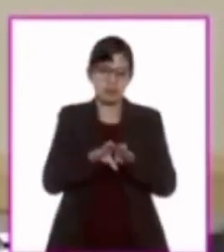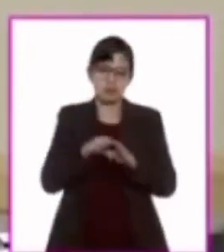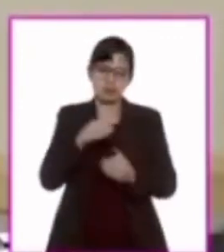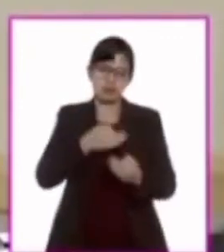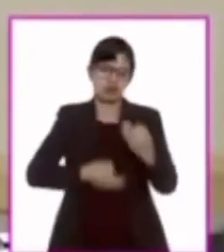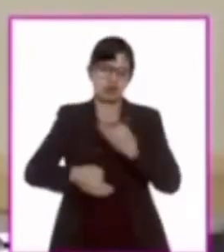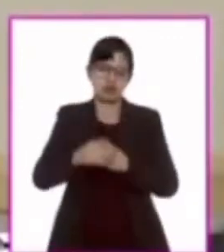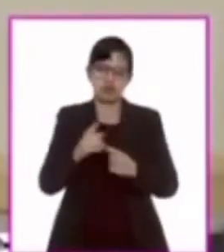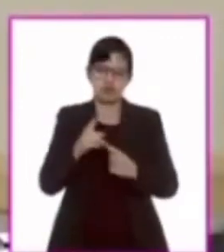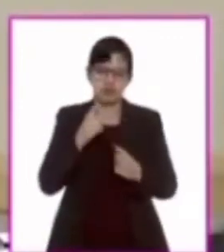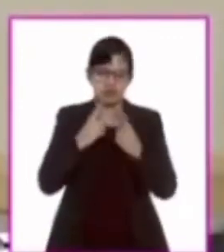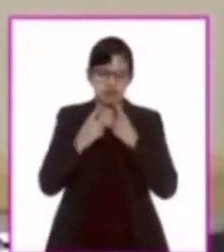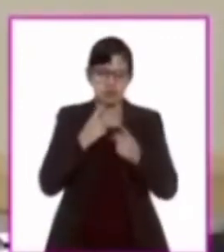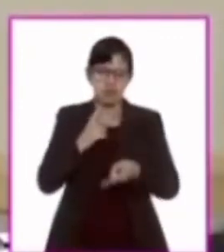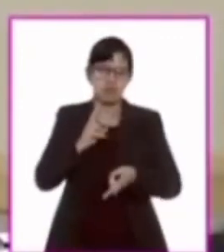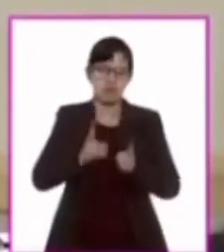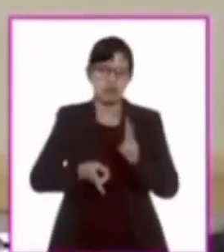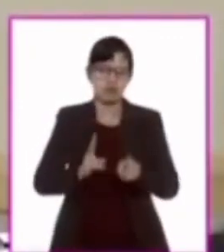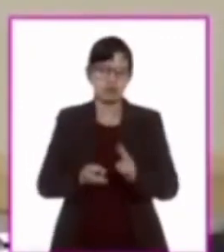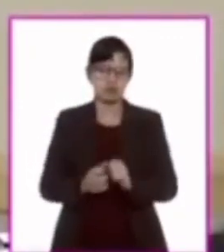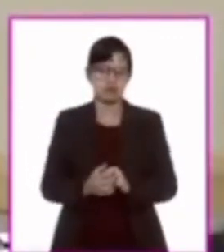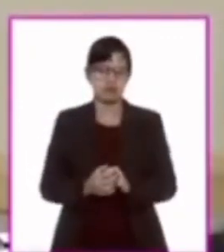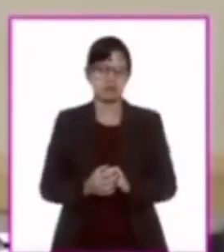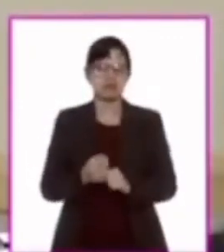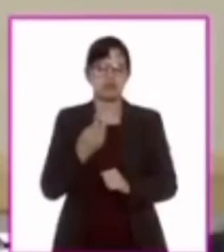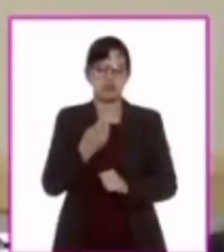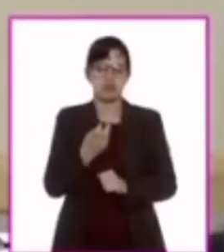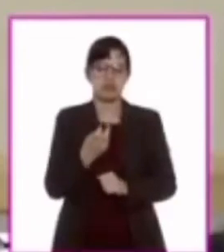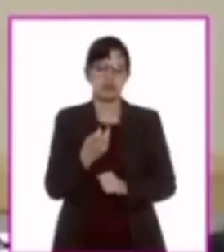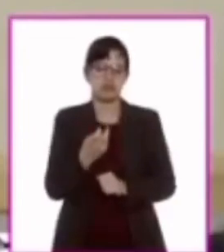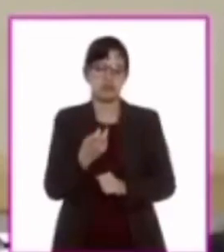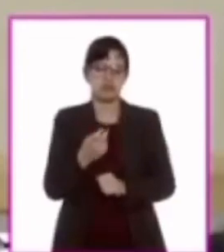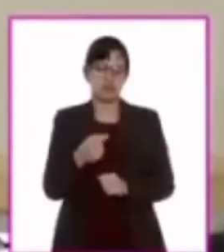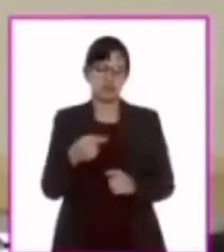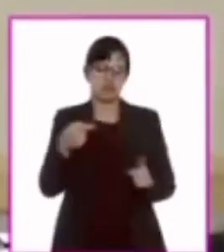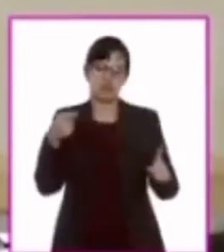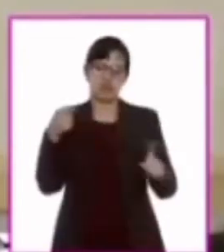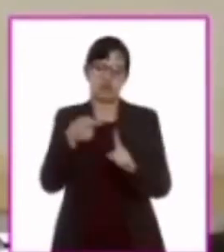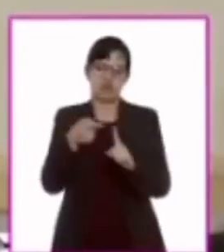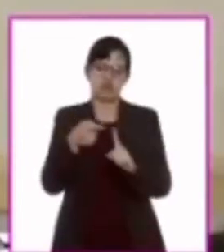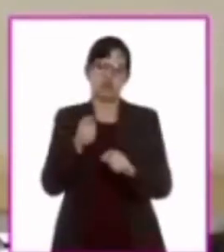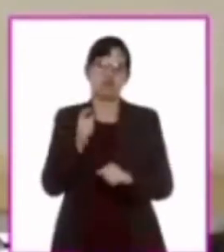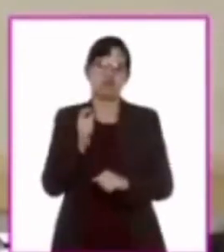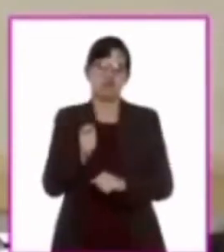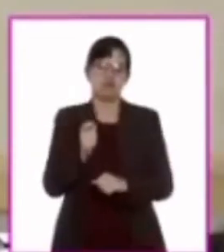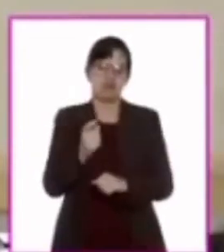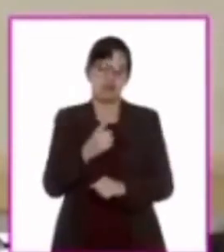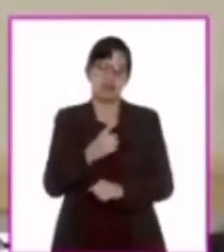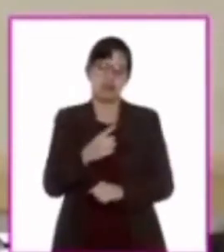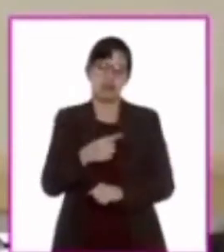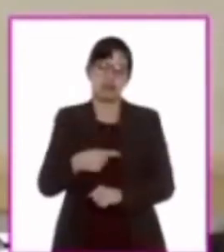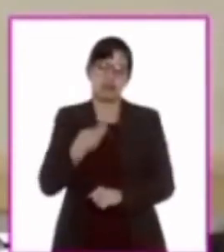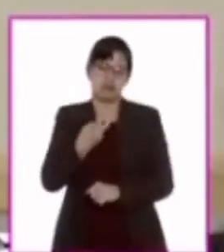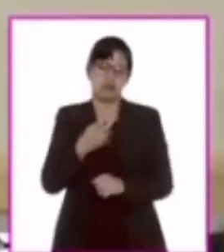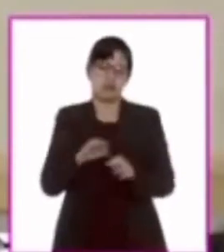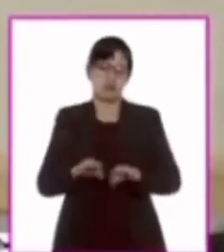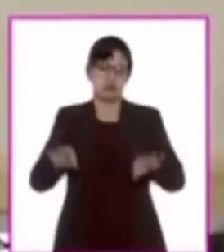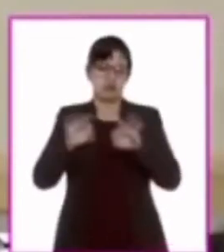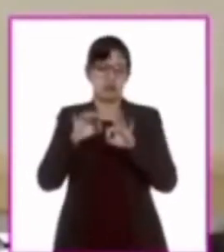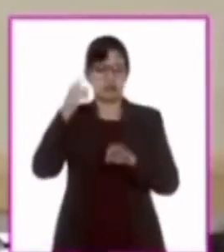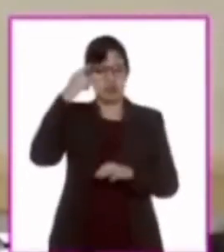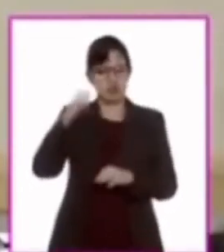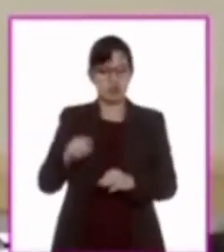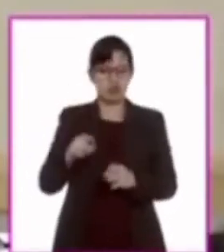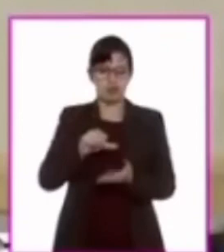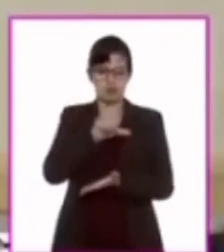eso supone la apuesta por ese centro del que depende es el centro de ese punto de convergencia ese punto de